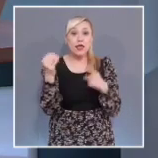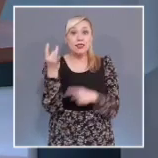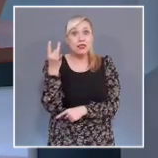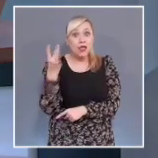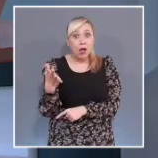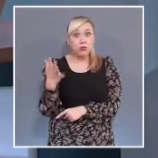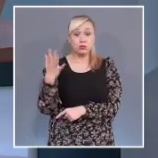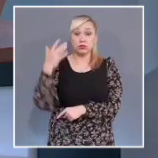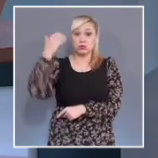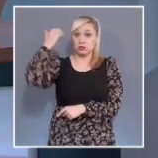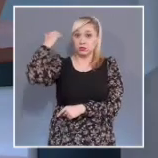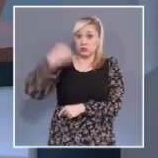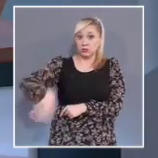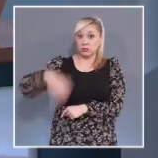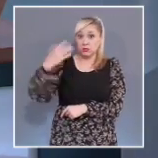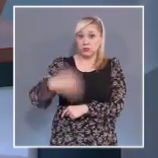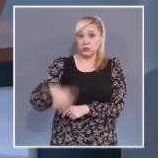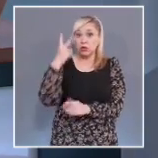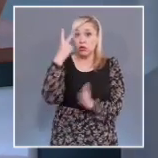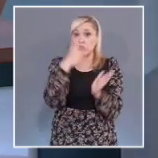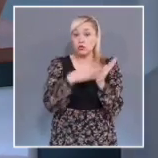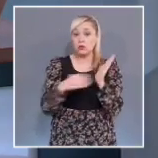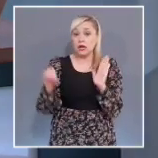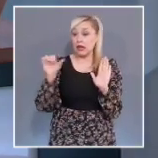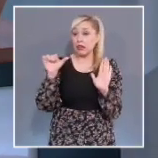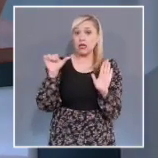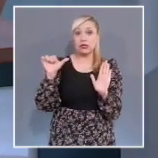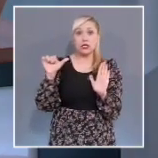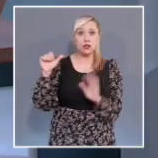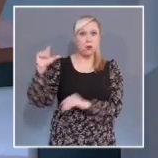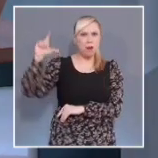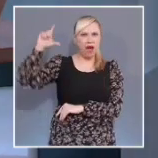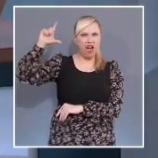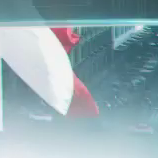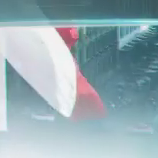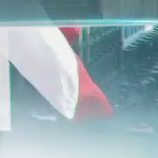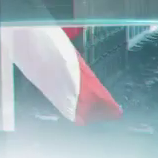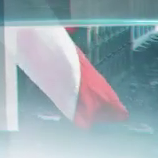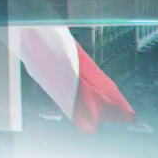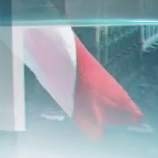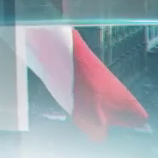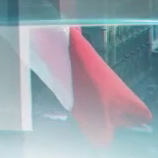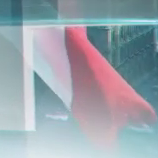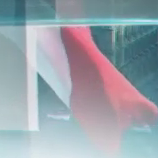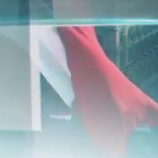de 2016. Vámonos a las breves de México.